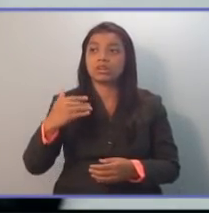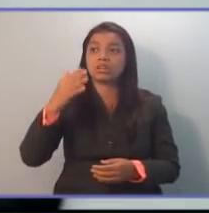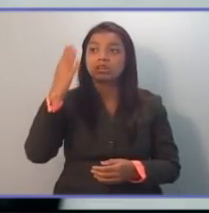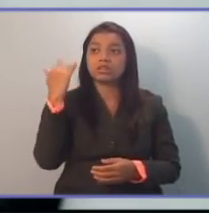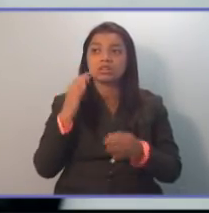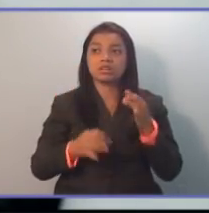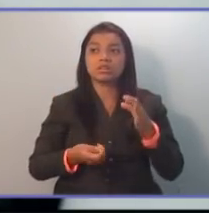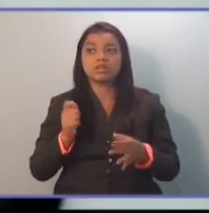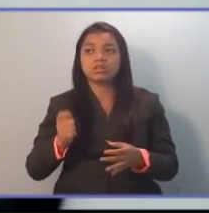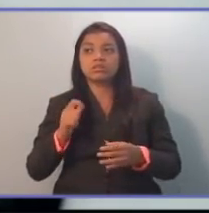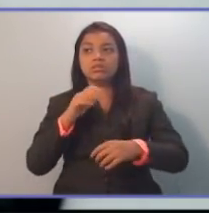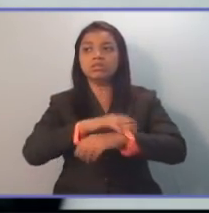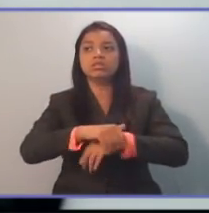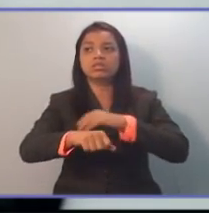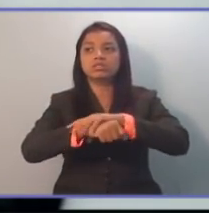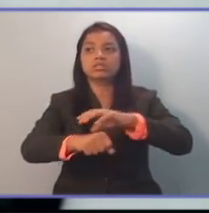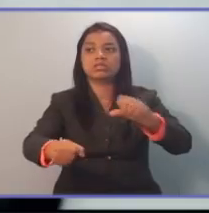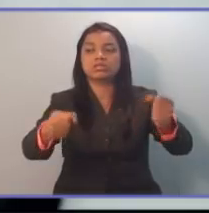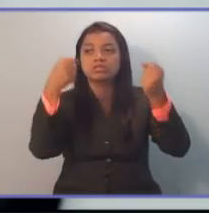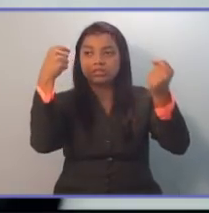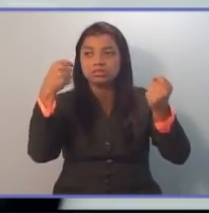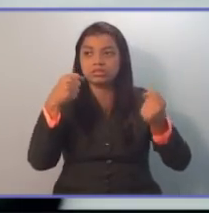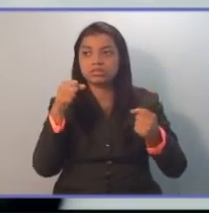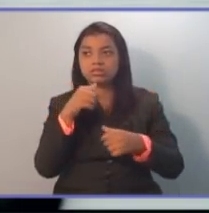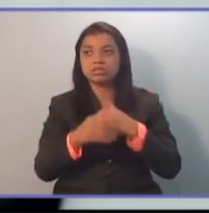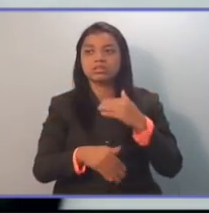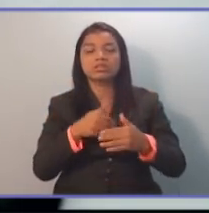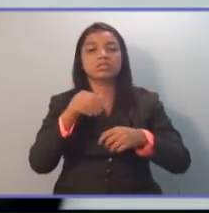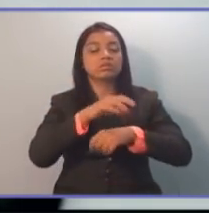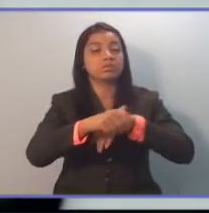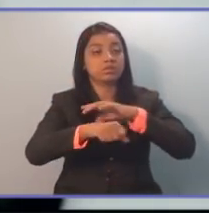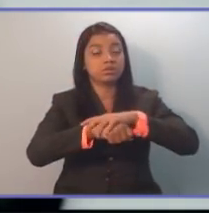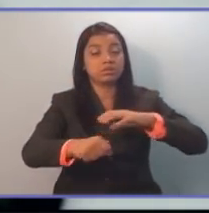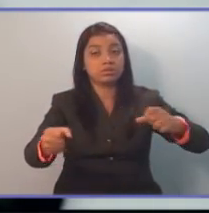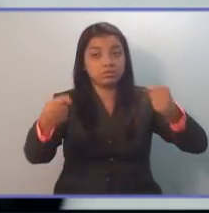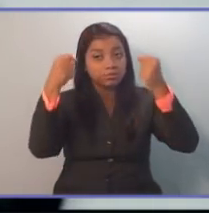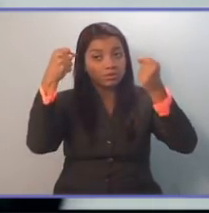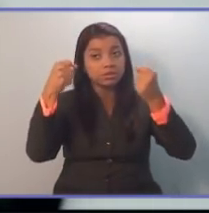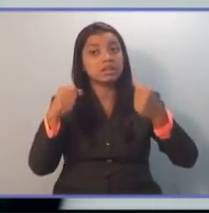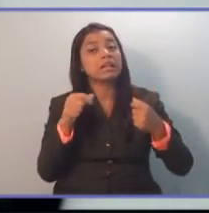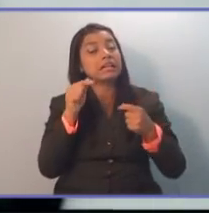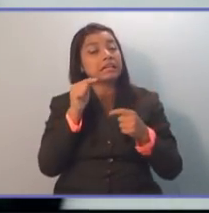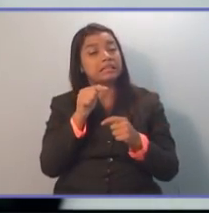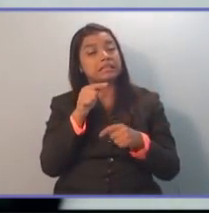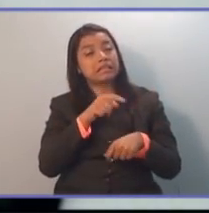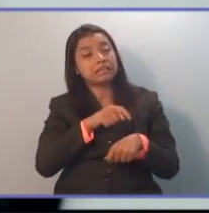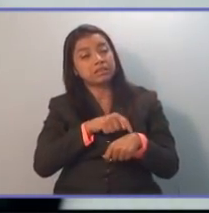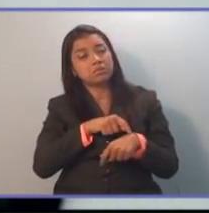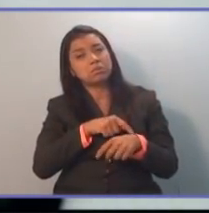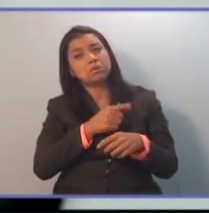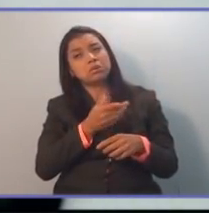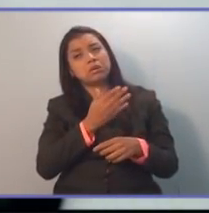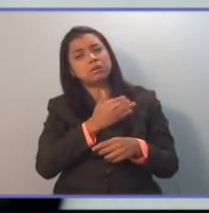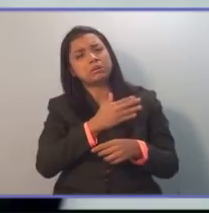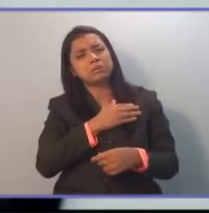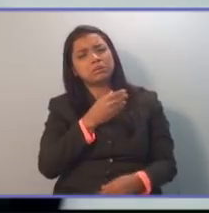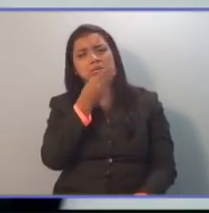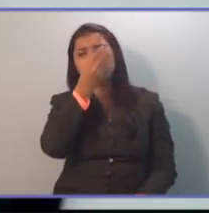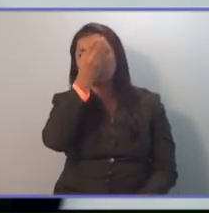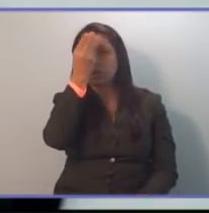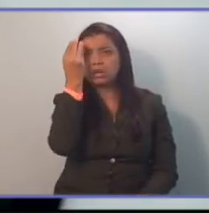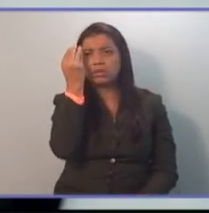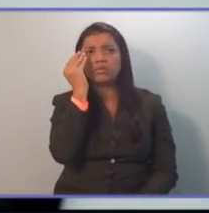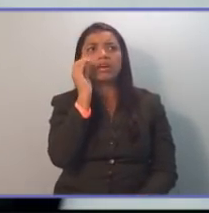Ahí comienza mi formación en el área penal. En ese tiempo, cuando uno egresaba, era